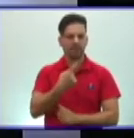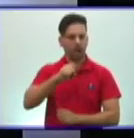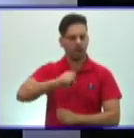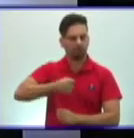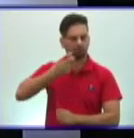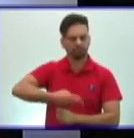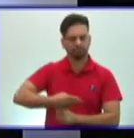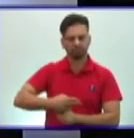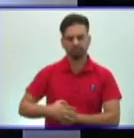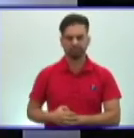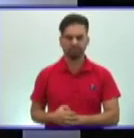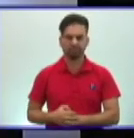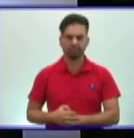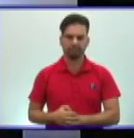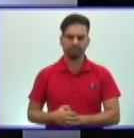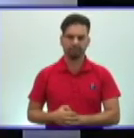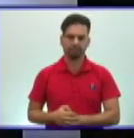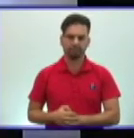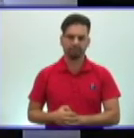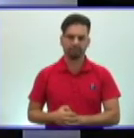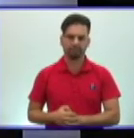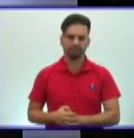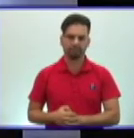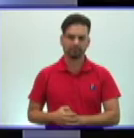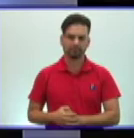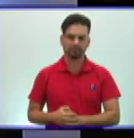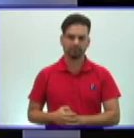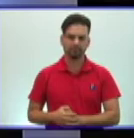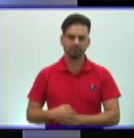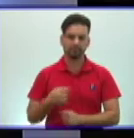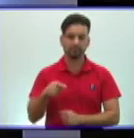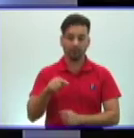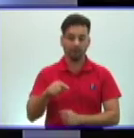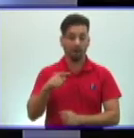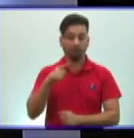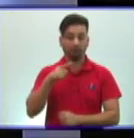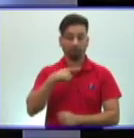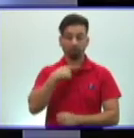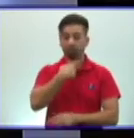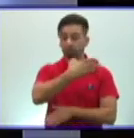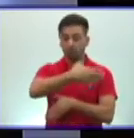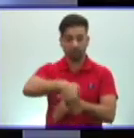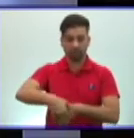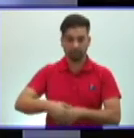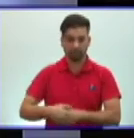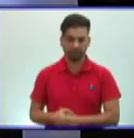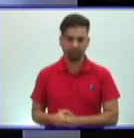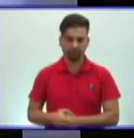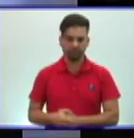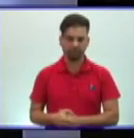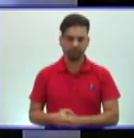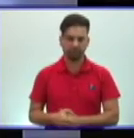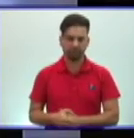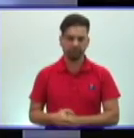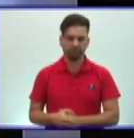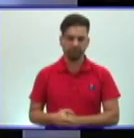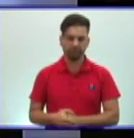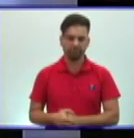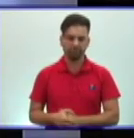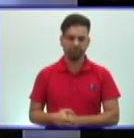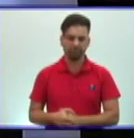establecen como medio de imposición inclusive la muerte. No hay diferencia entre Leónidas Trujillo